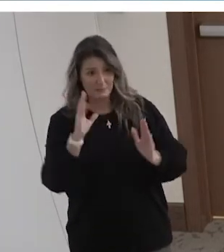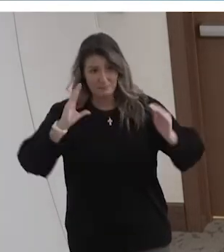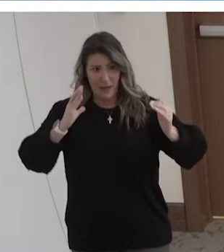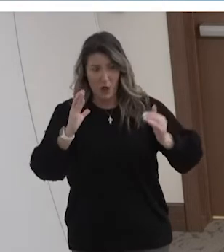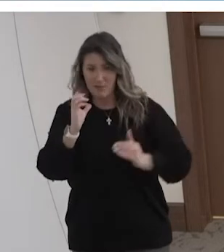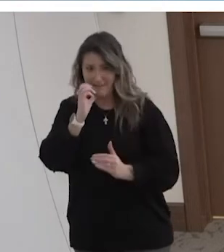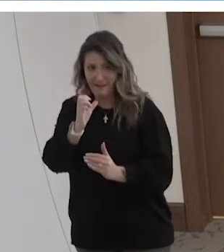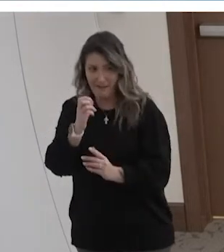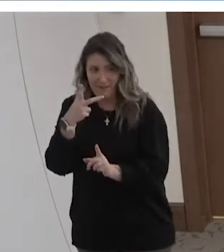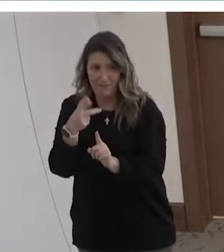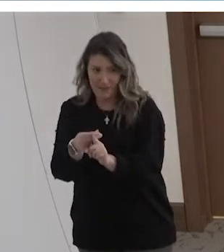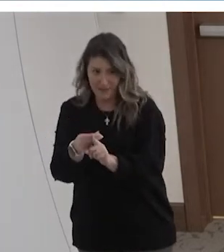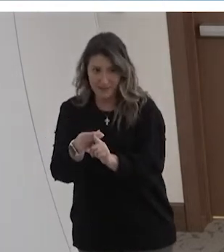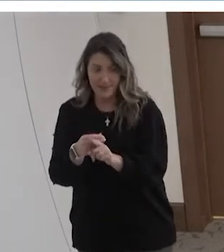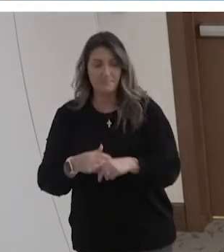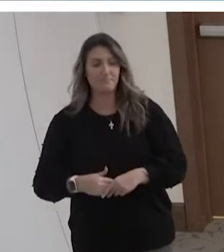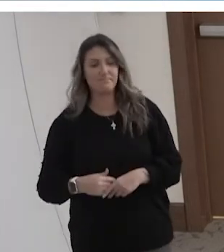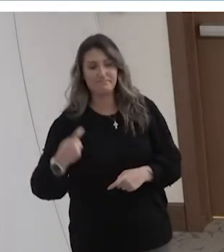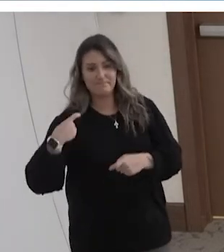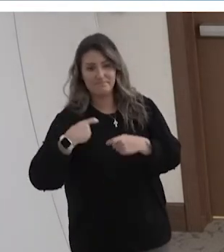vaccinated.